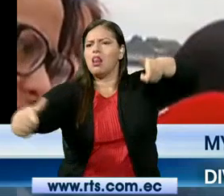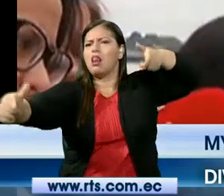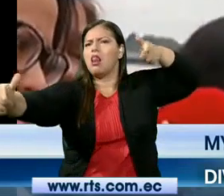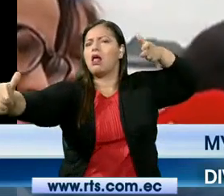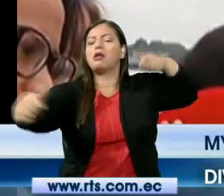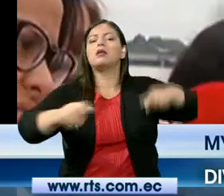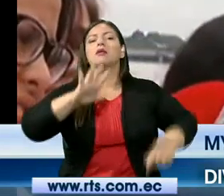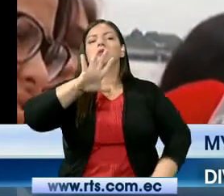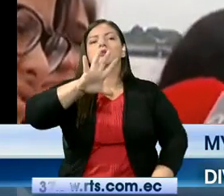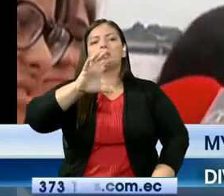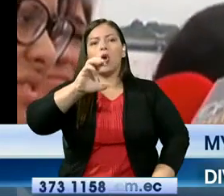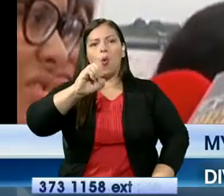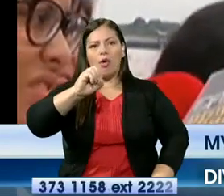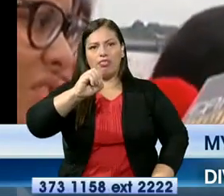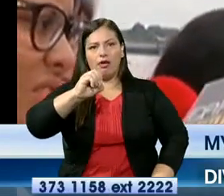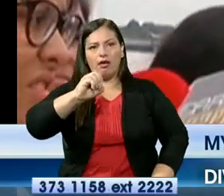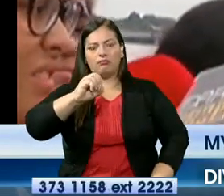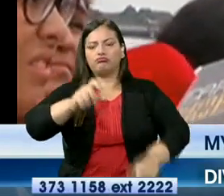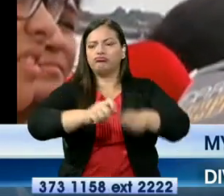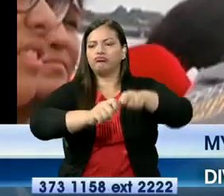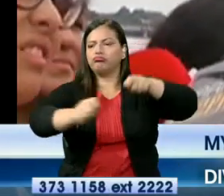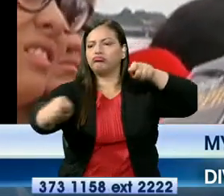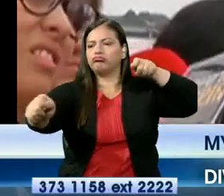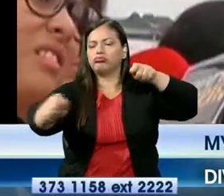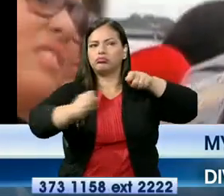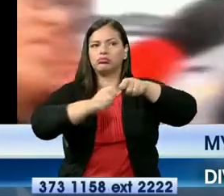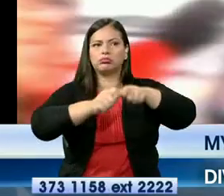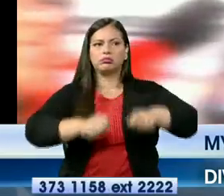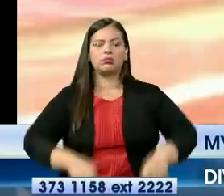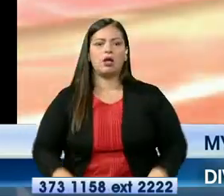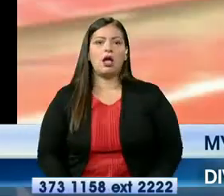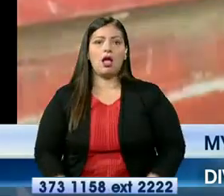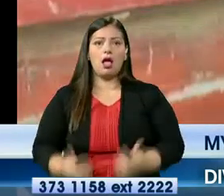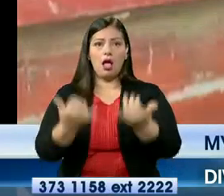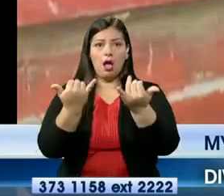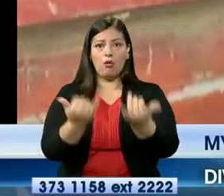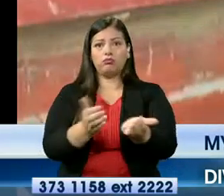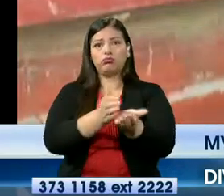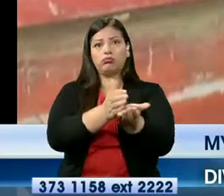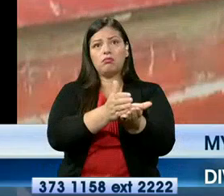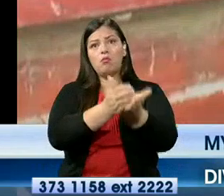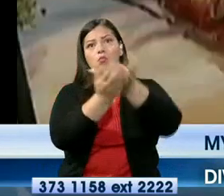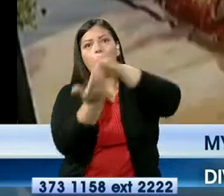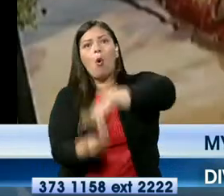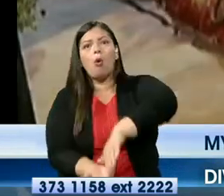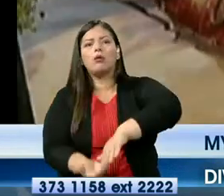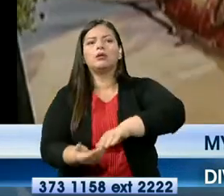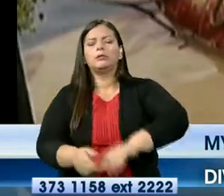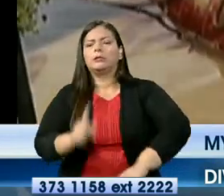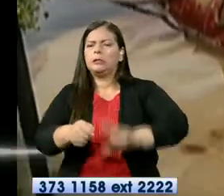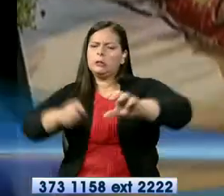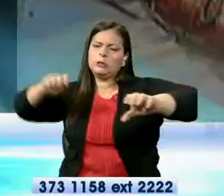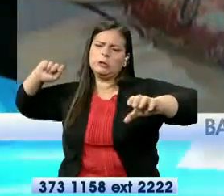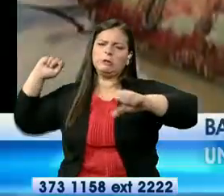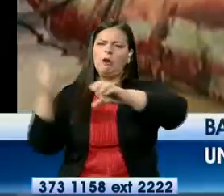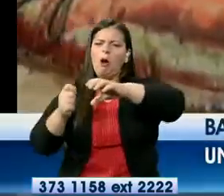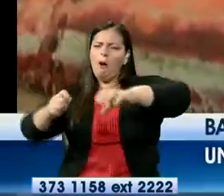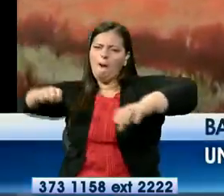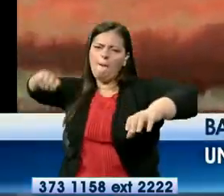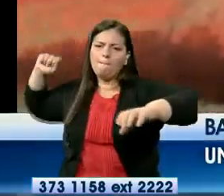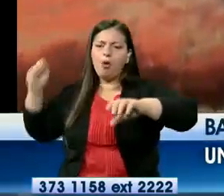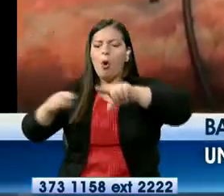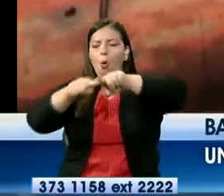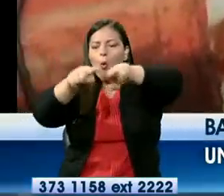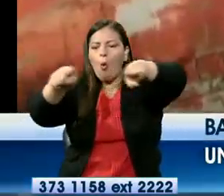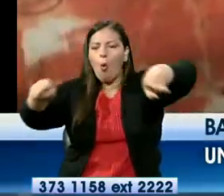abra un hueco, un oramen en el casco para poderlo sacar. Y mientras unos buscan el cuerpo, otros luchaban para que el combustible que se